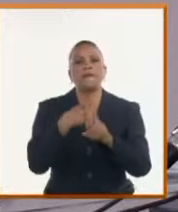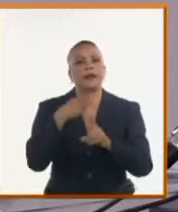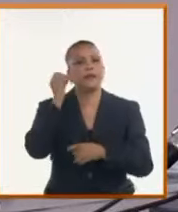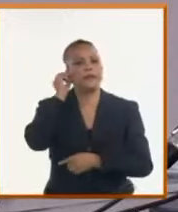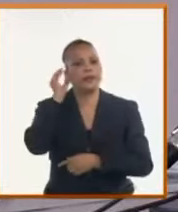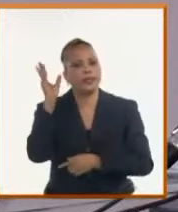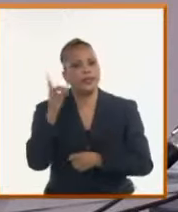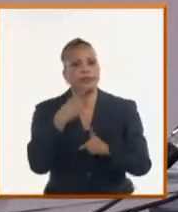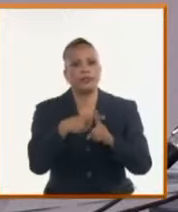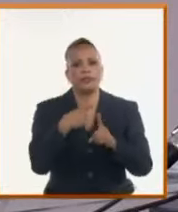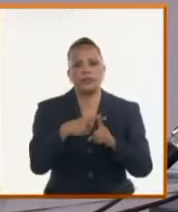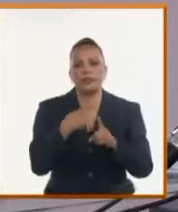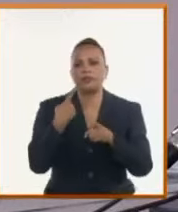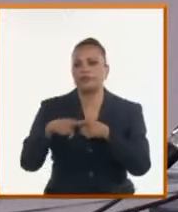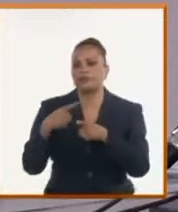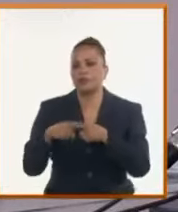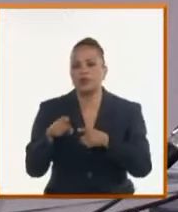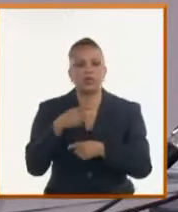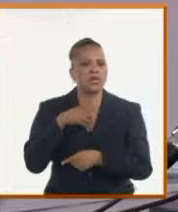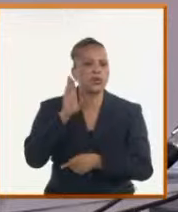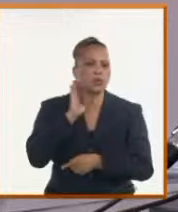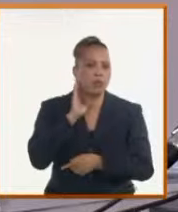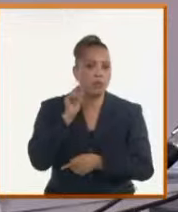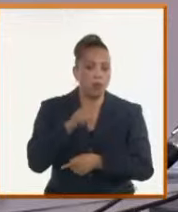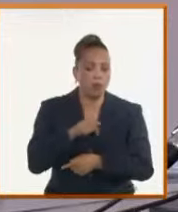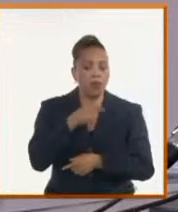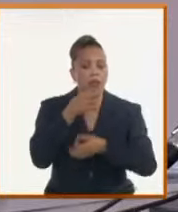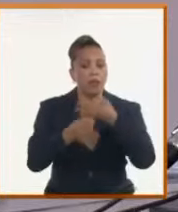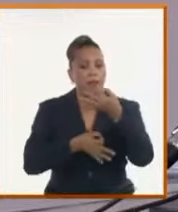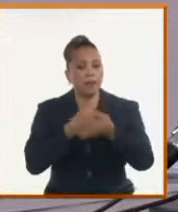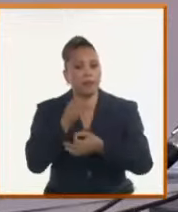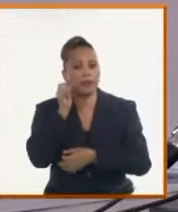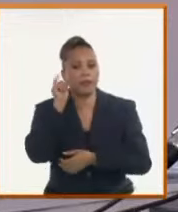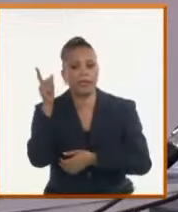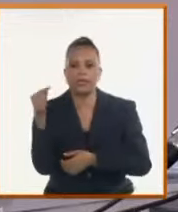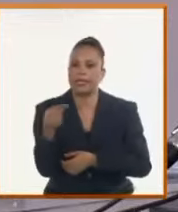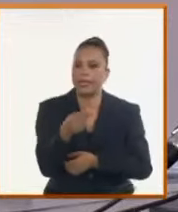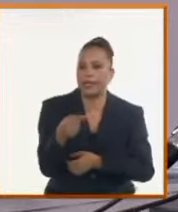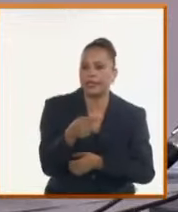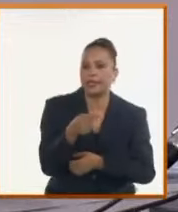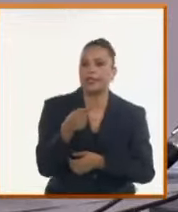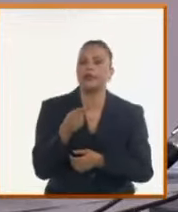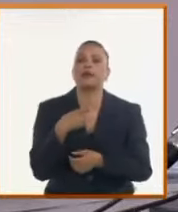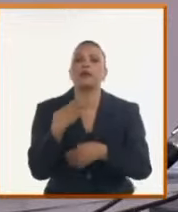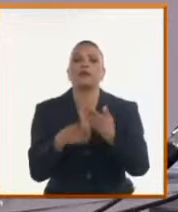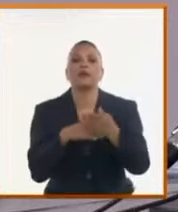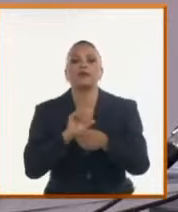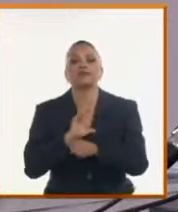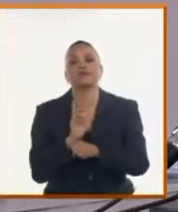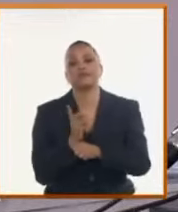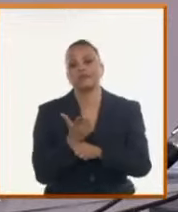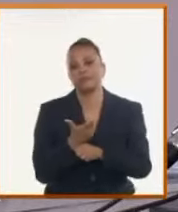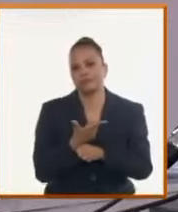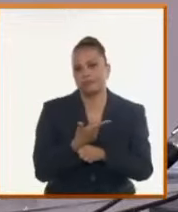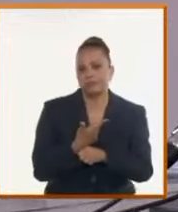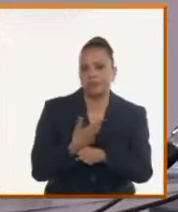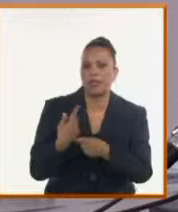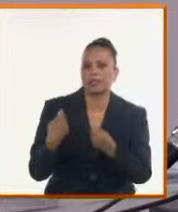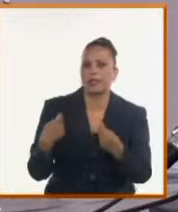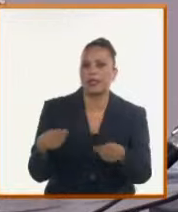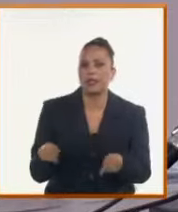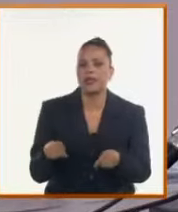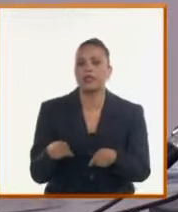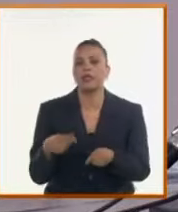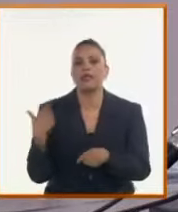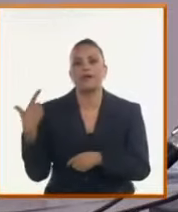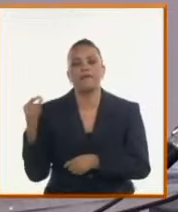positiva también hay otros como escuchamos que hablan de experiencias negativas de problemas de demora en la salidas de